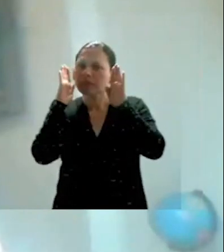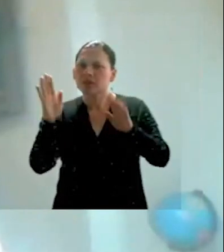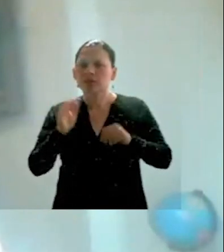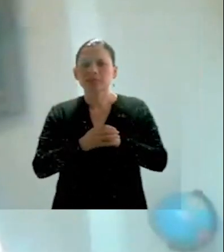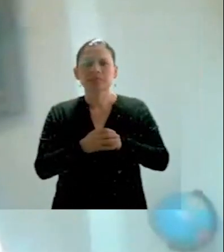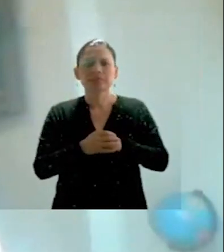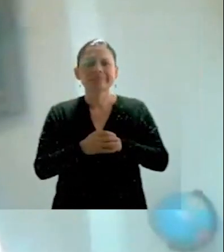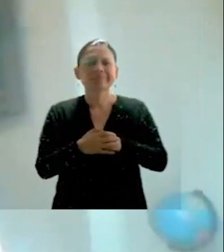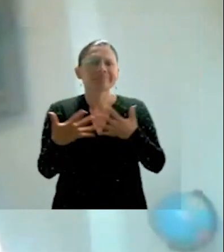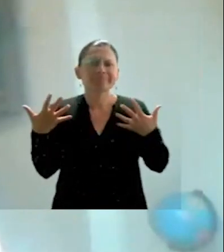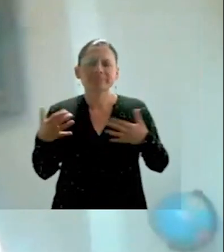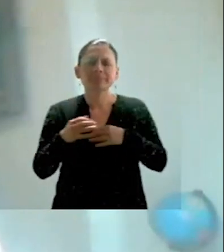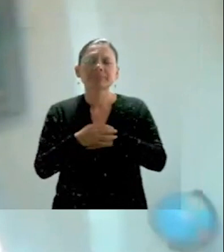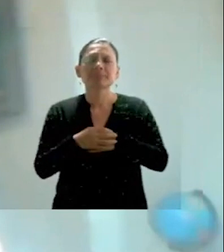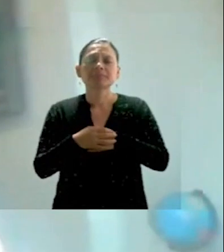consideré que